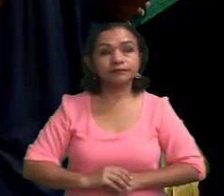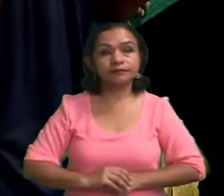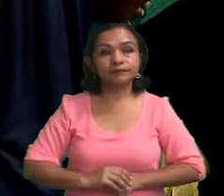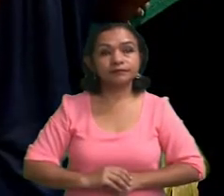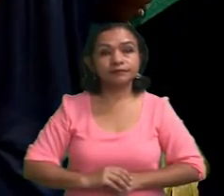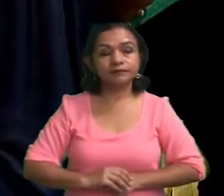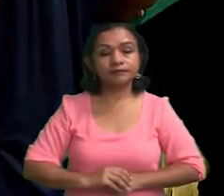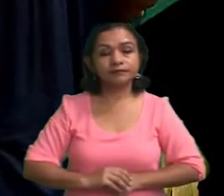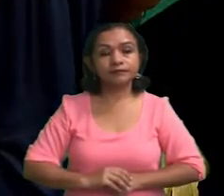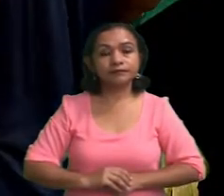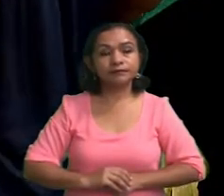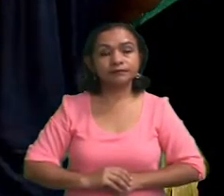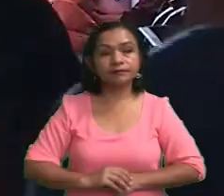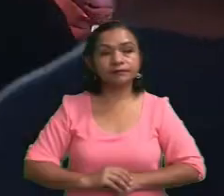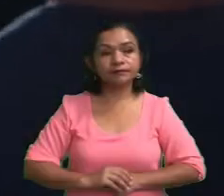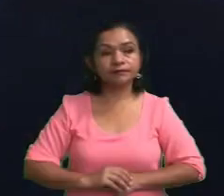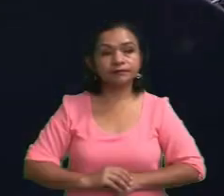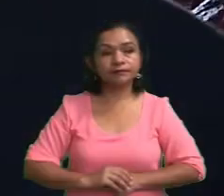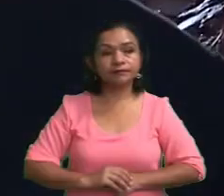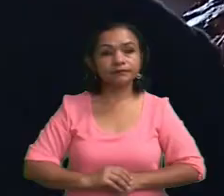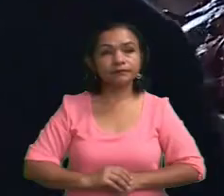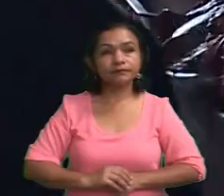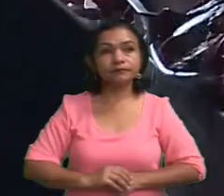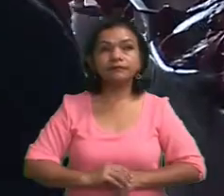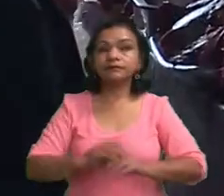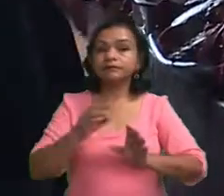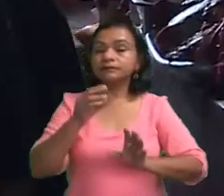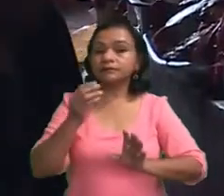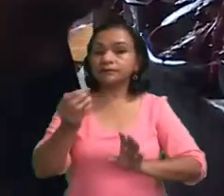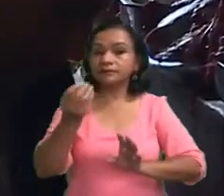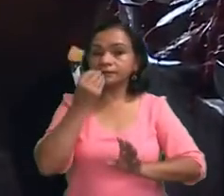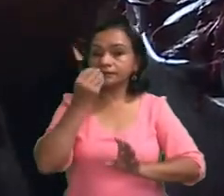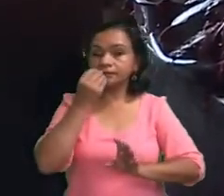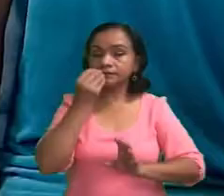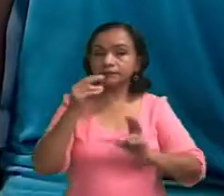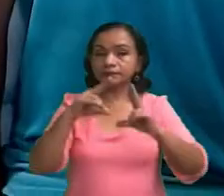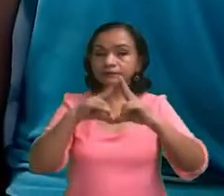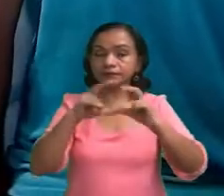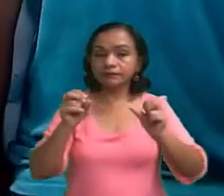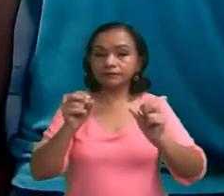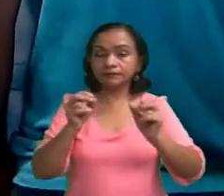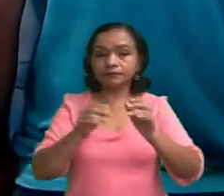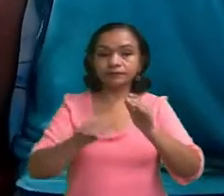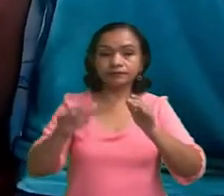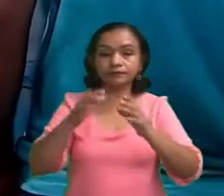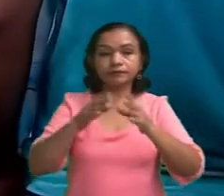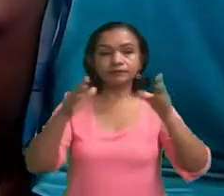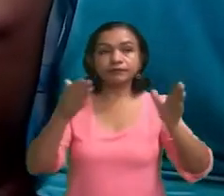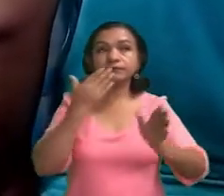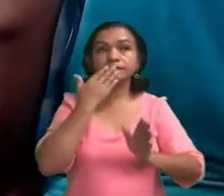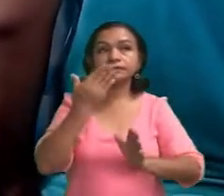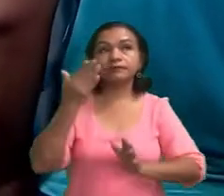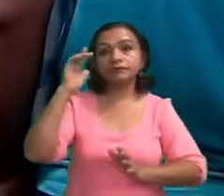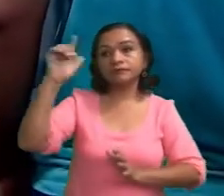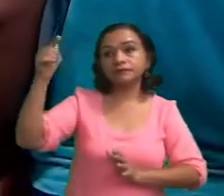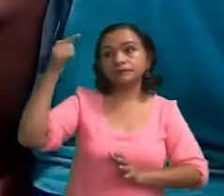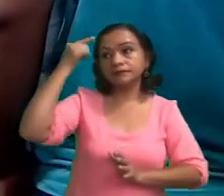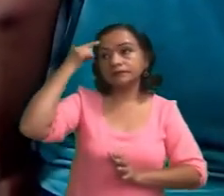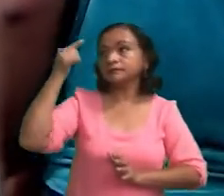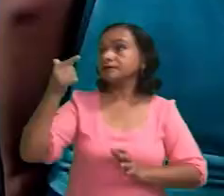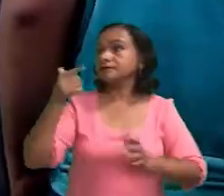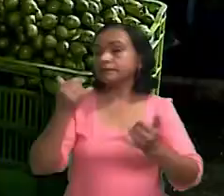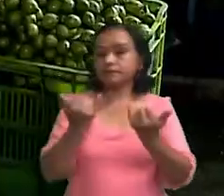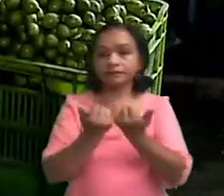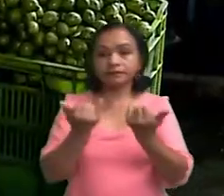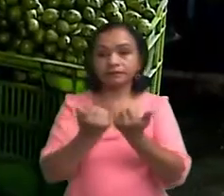Las políticas públicas que garantizan la seguridad alimentaria de los nicaragüenses solo se han incrementado con el buen gobierno sandinista, encabezado